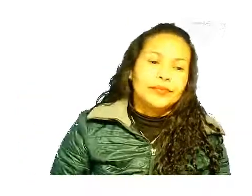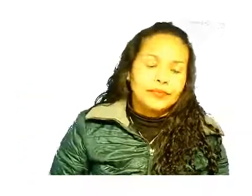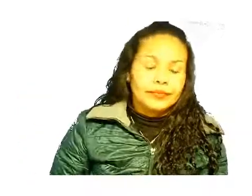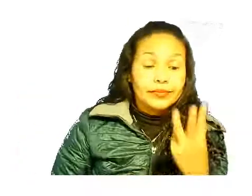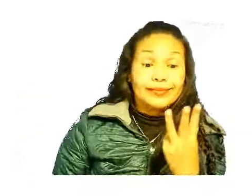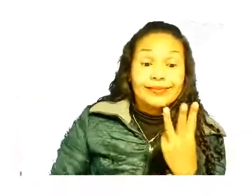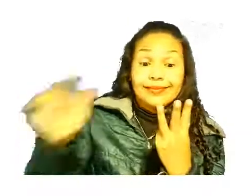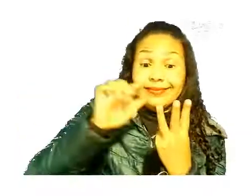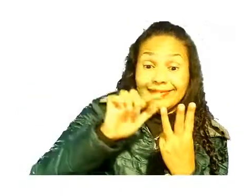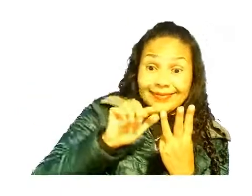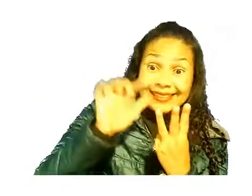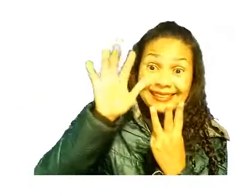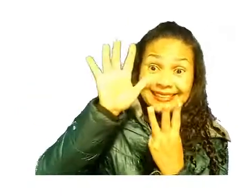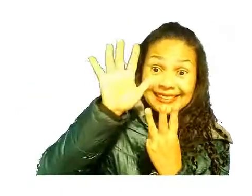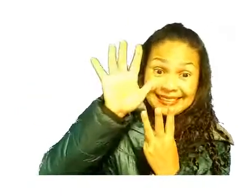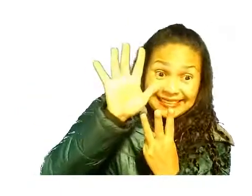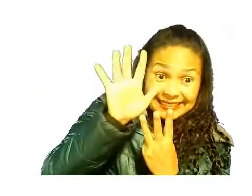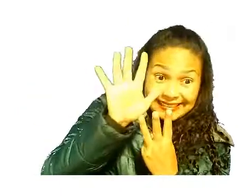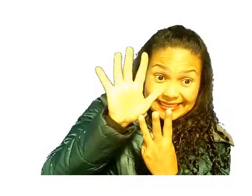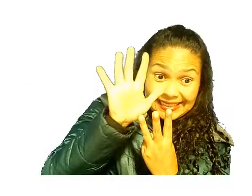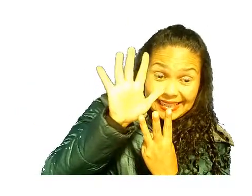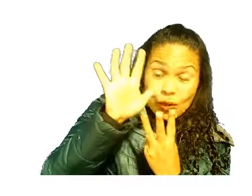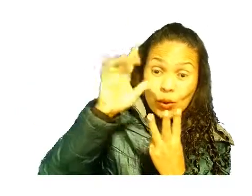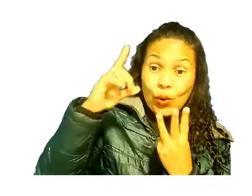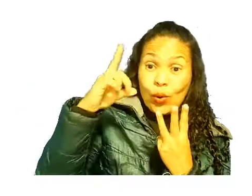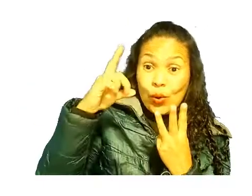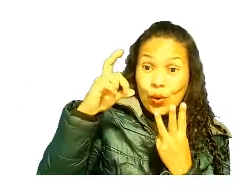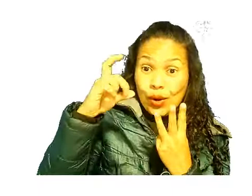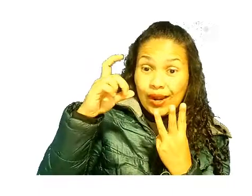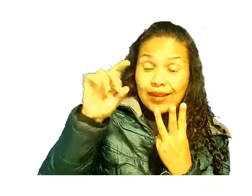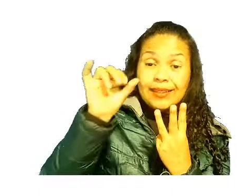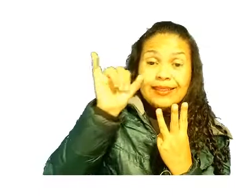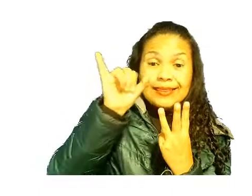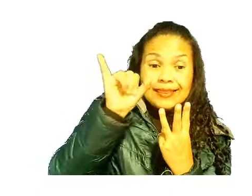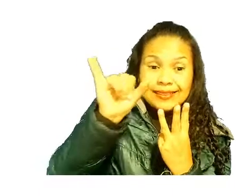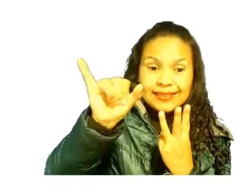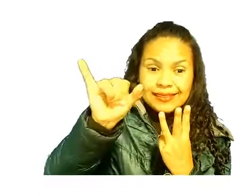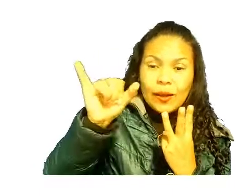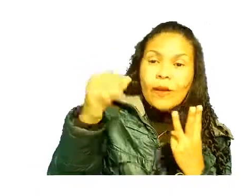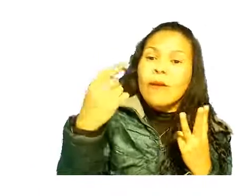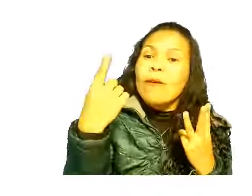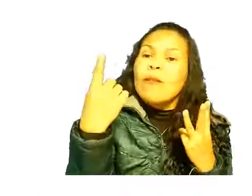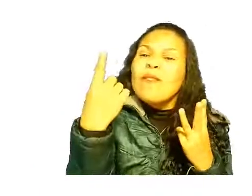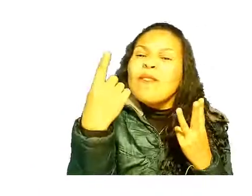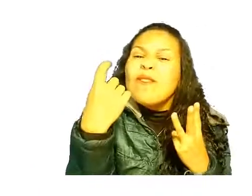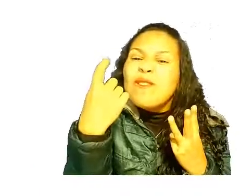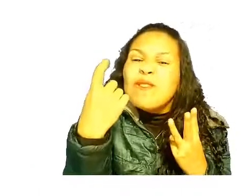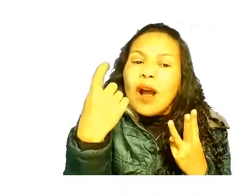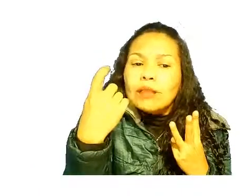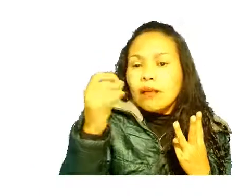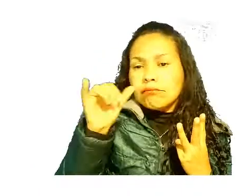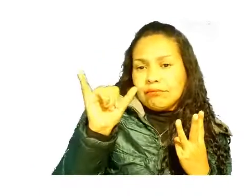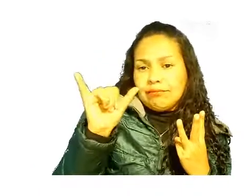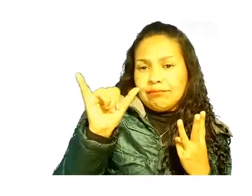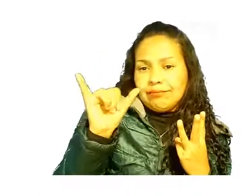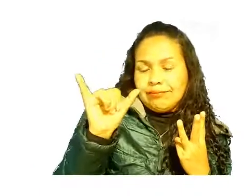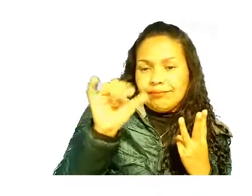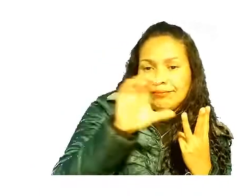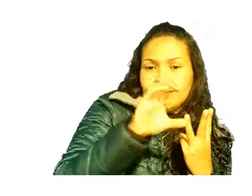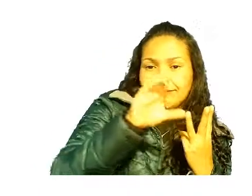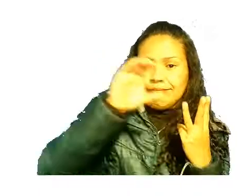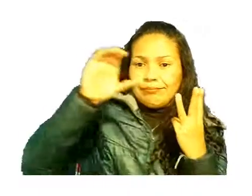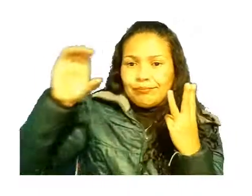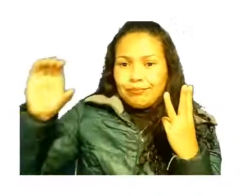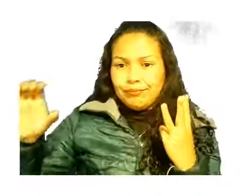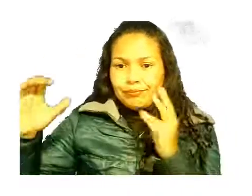común 5x, entonces ¿qué le haría falta? Solo la y. Por eso la y sería el primer término dentro